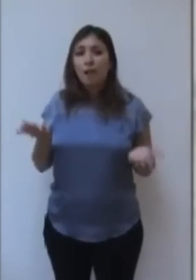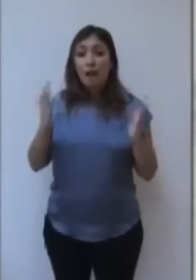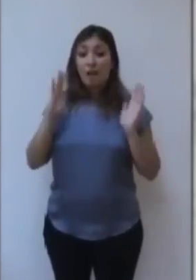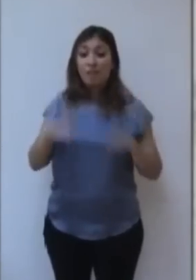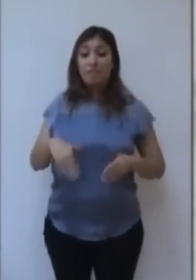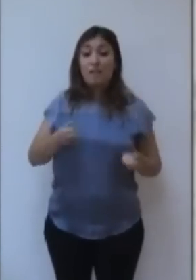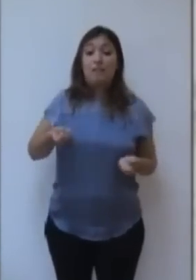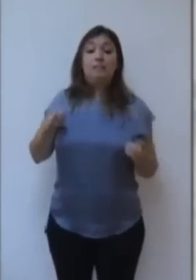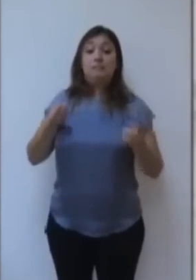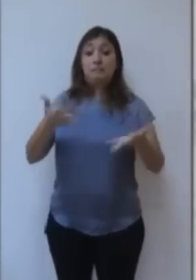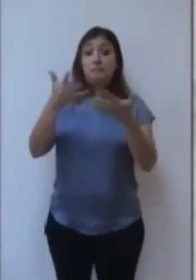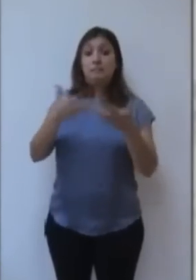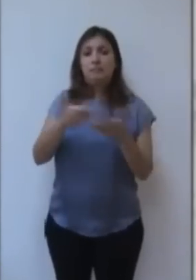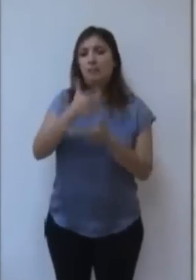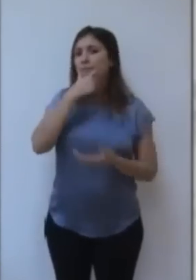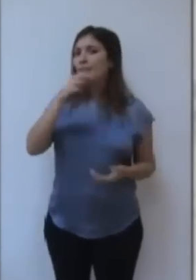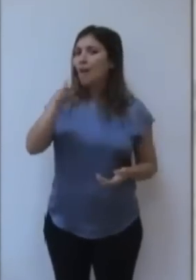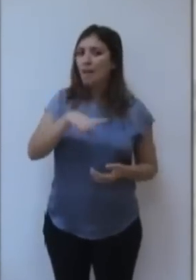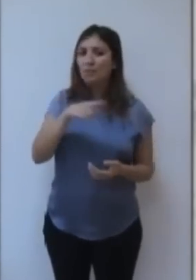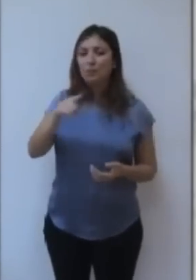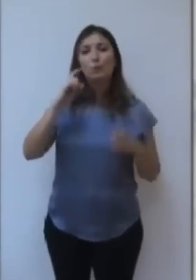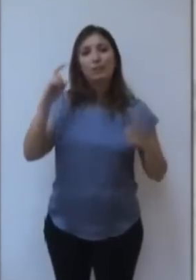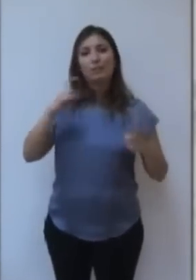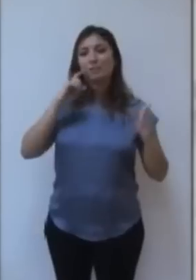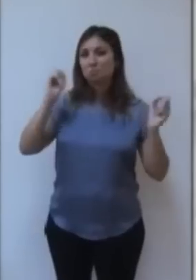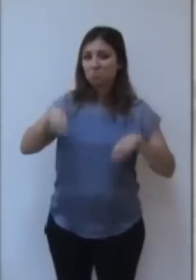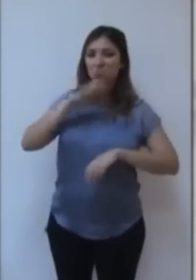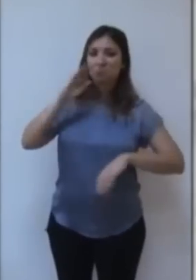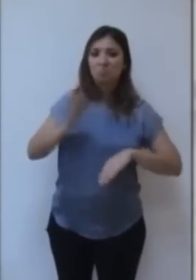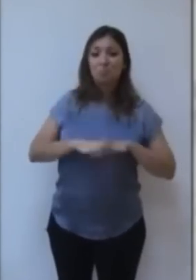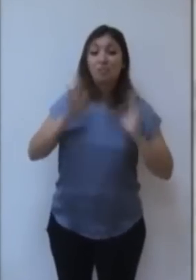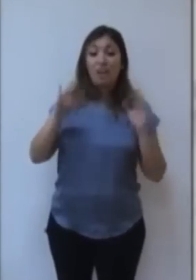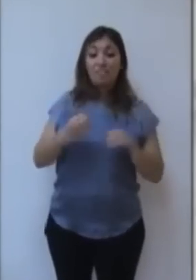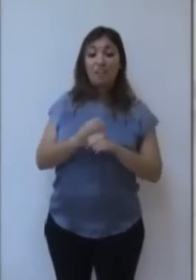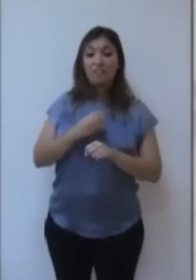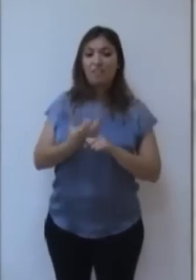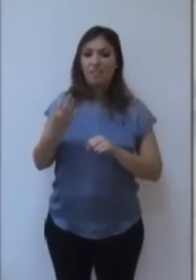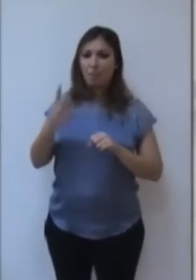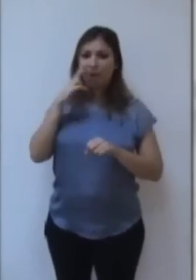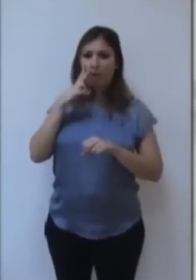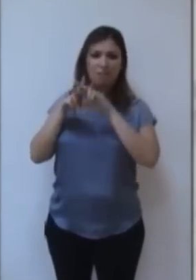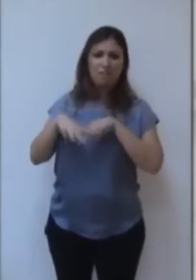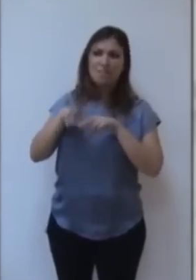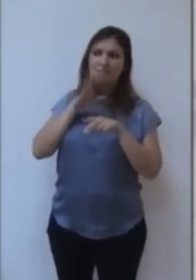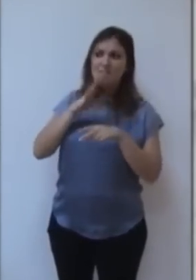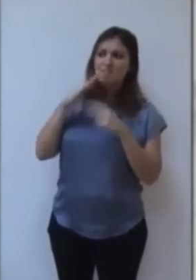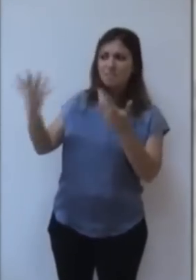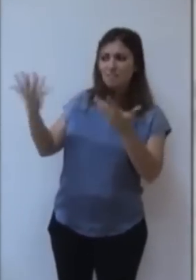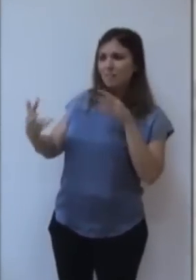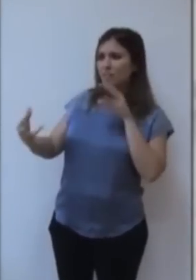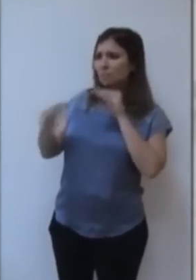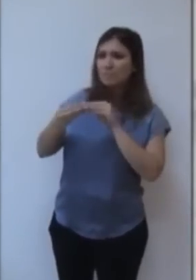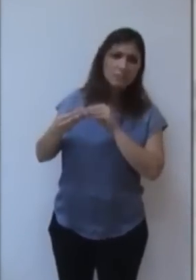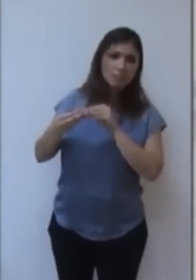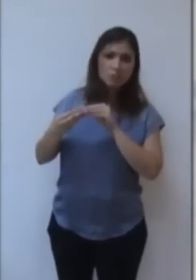son tan fáciles de trasladar, ¿no? Cuando las quieres aplicar, ¿no? Tienes que revisar lo que has hecho a ver si confirma y coincide con lo